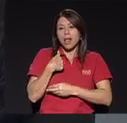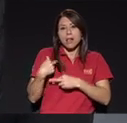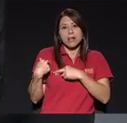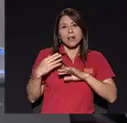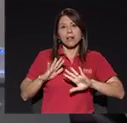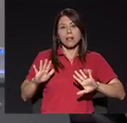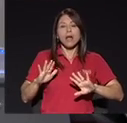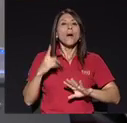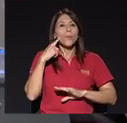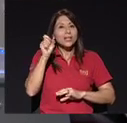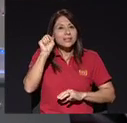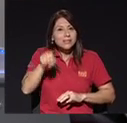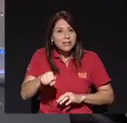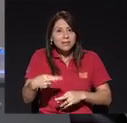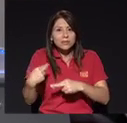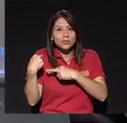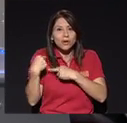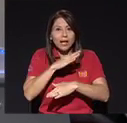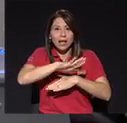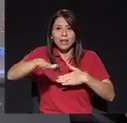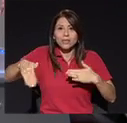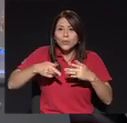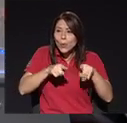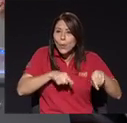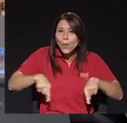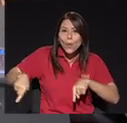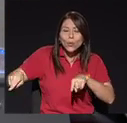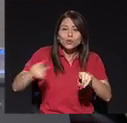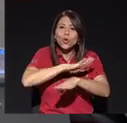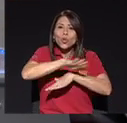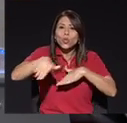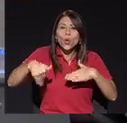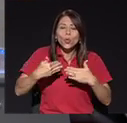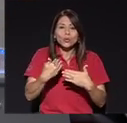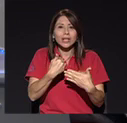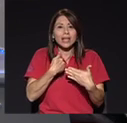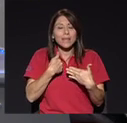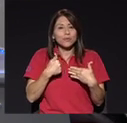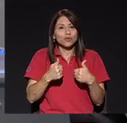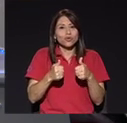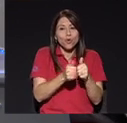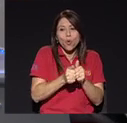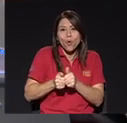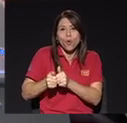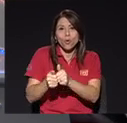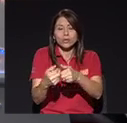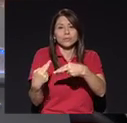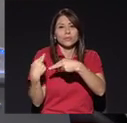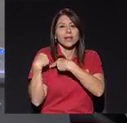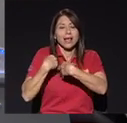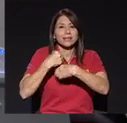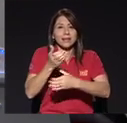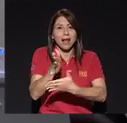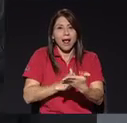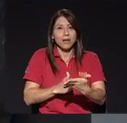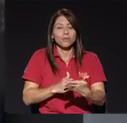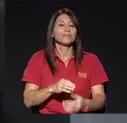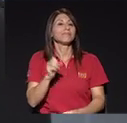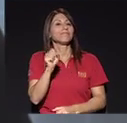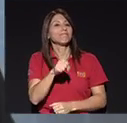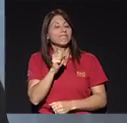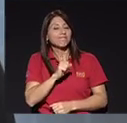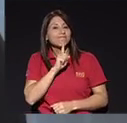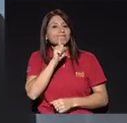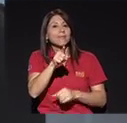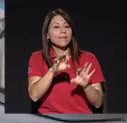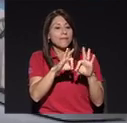porque sí nos toca a todos, absolutamente todos tenemos la corresponsabilidad de hacer algo. Y si bien las familias y